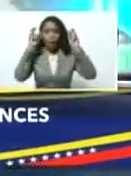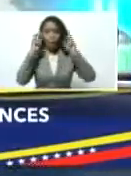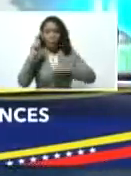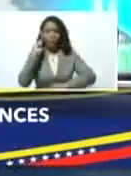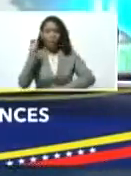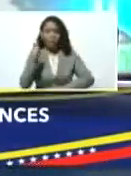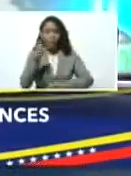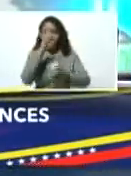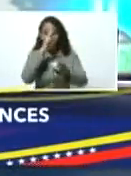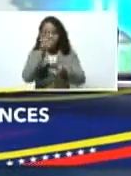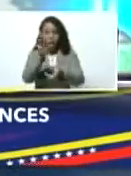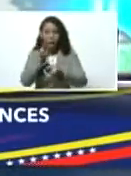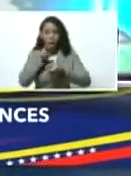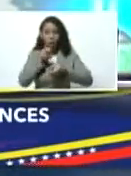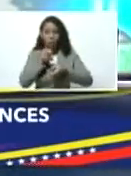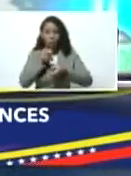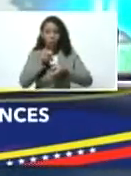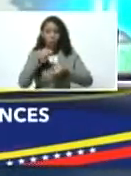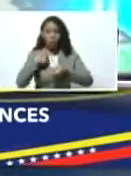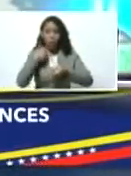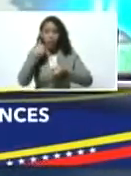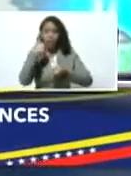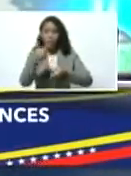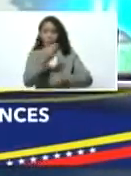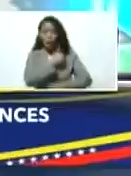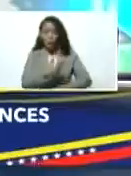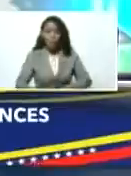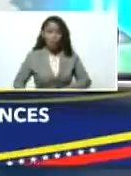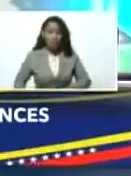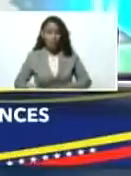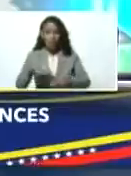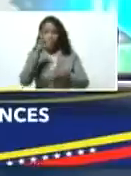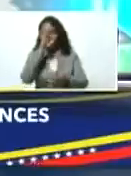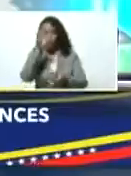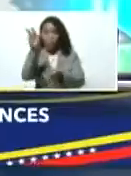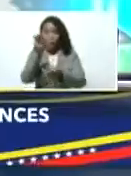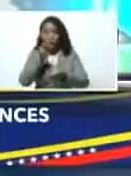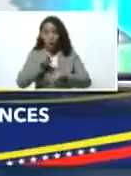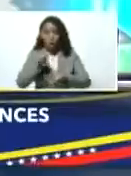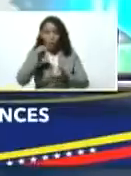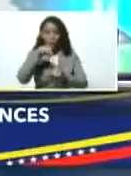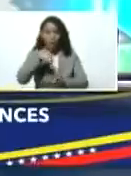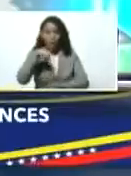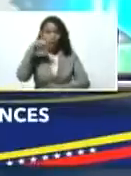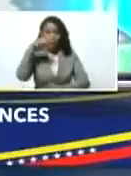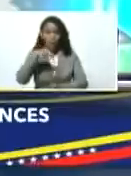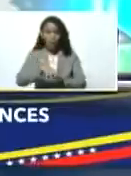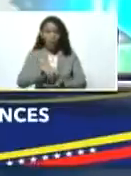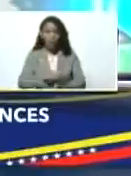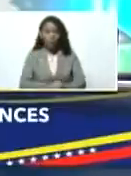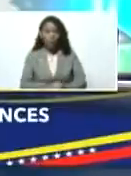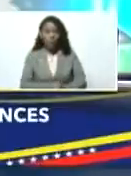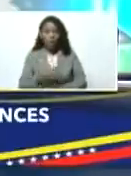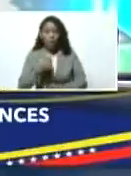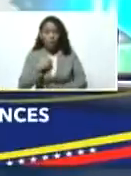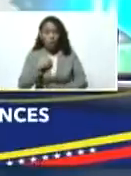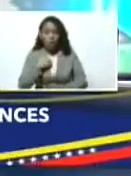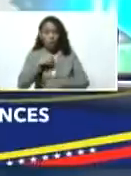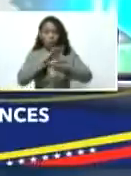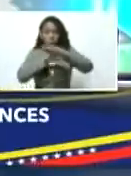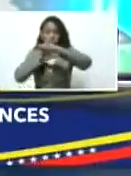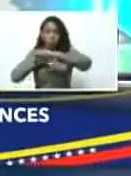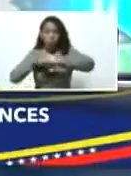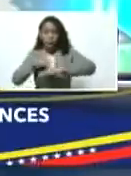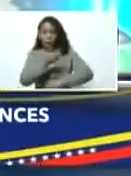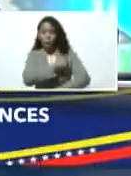finanzas, banca. Y se lo digo a los presidentes de los bancos del Estado, y le hago un llamado a los